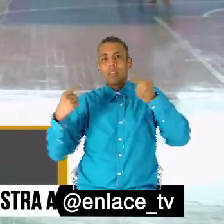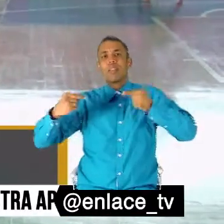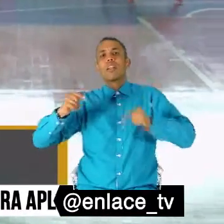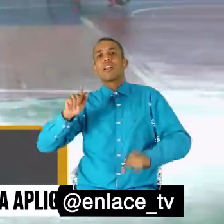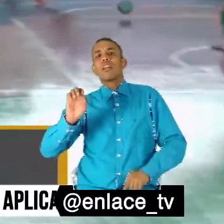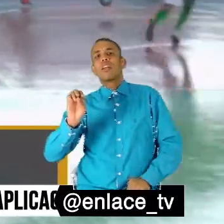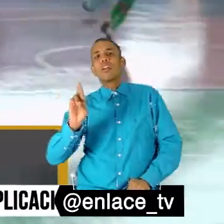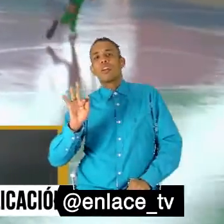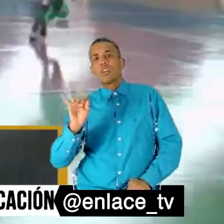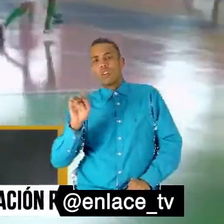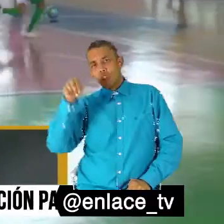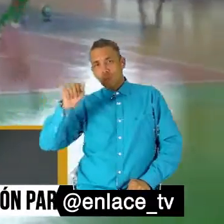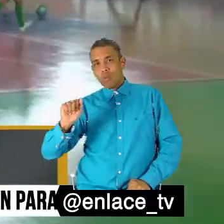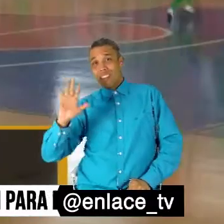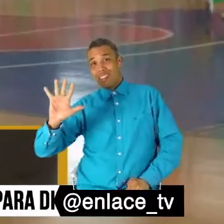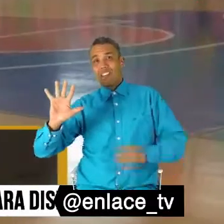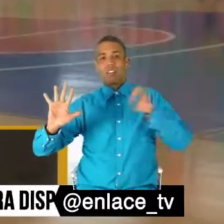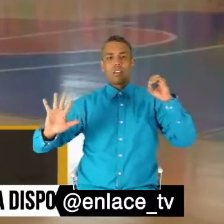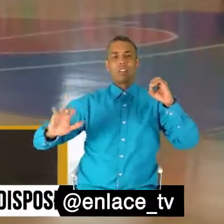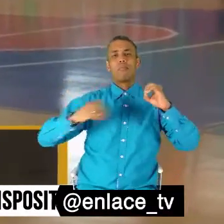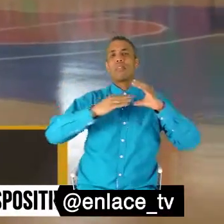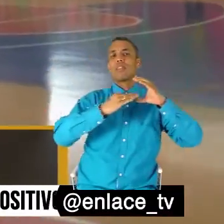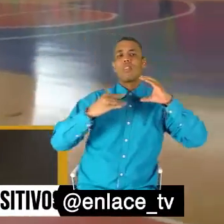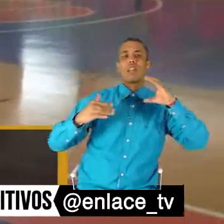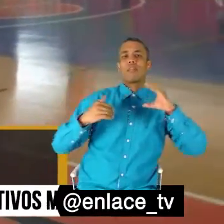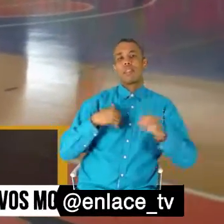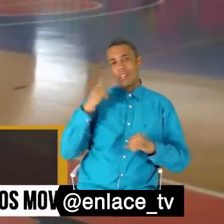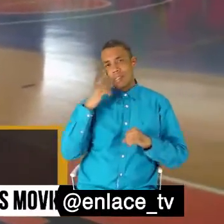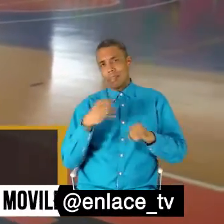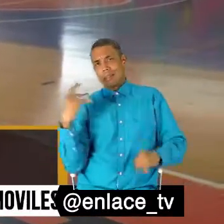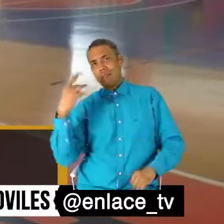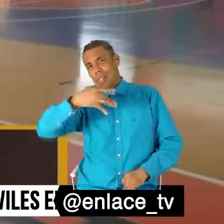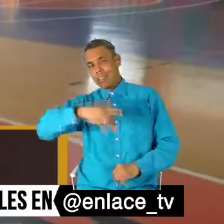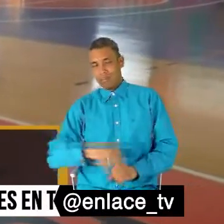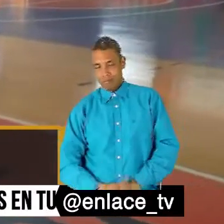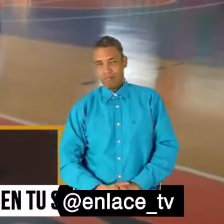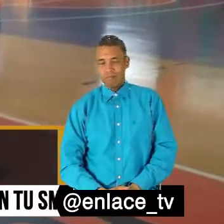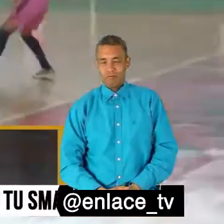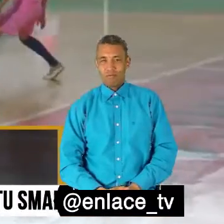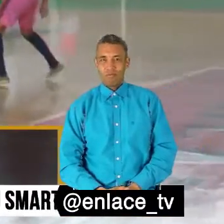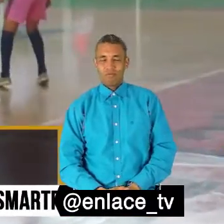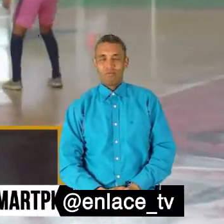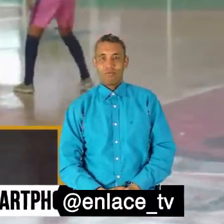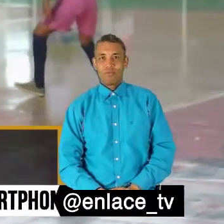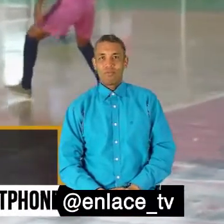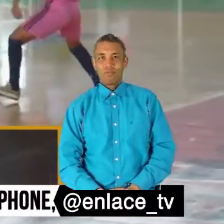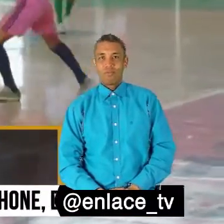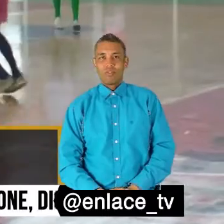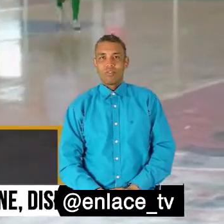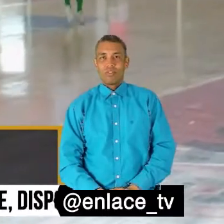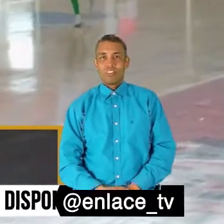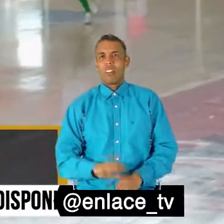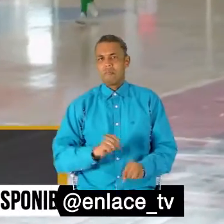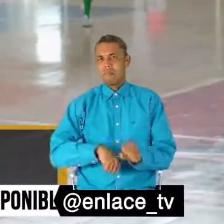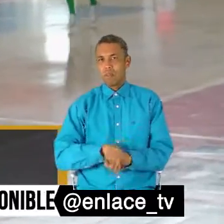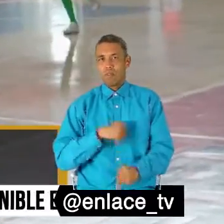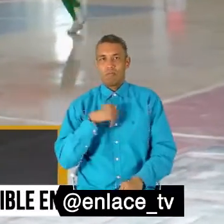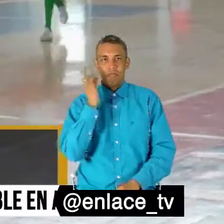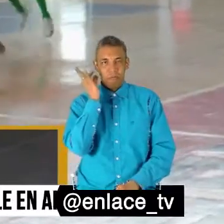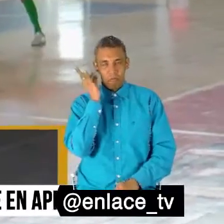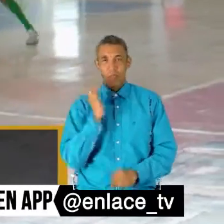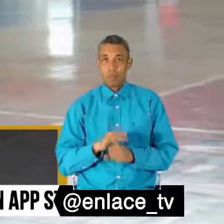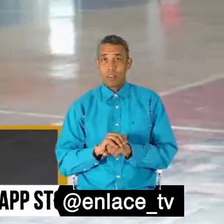Fortuna triunfó 5-0 frente a San Rafael de Chucurí por la primera fecha de los Juegos Supérate en la categoría de microfútbol femenino.